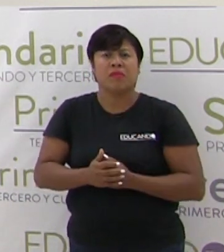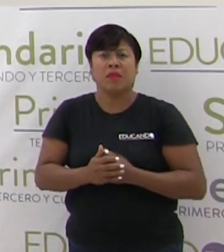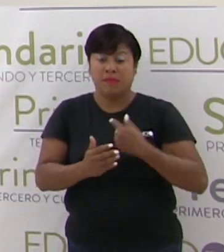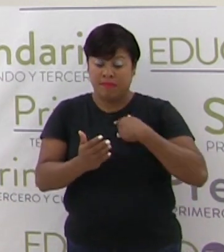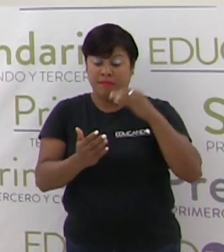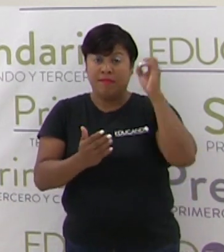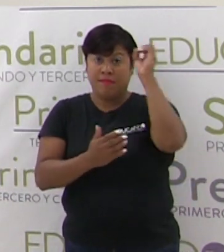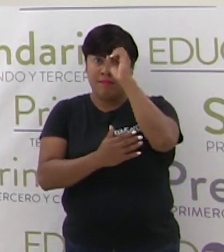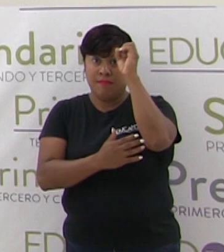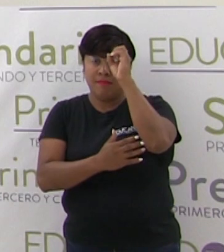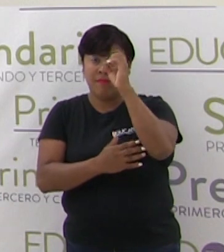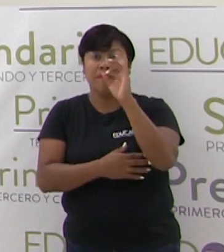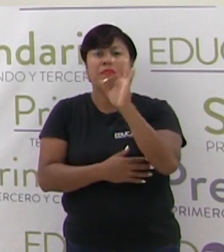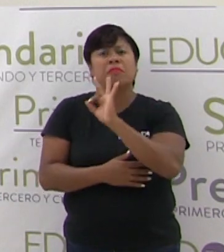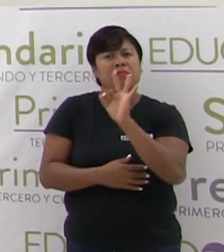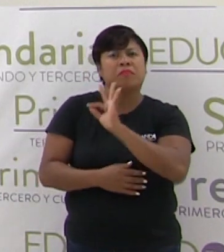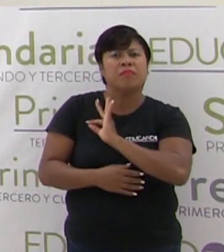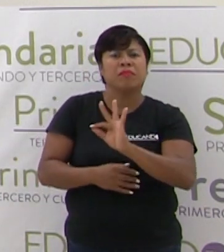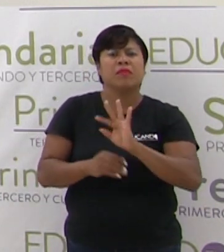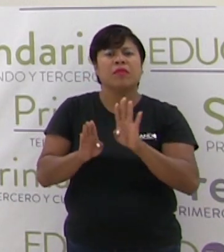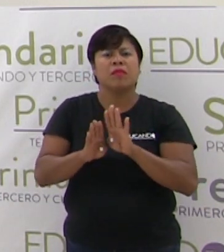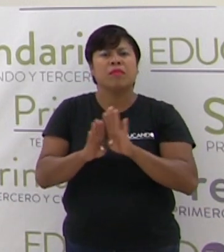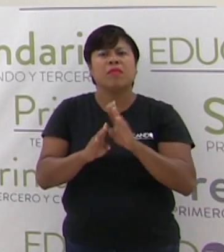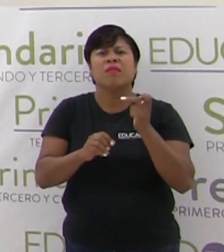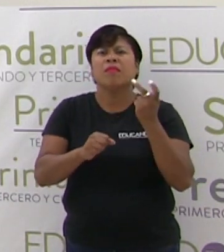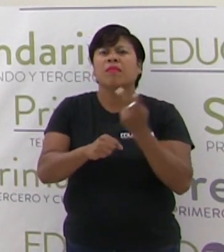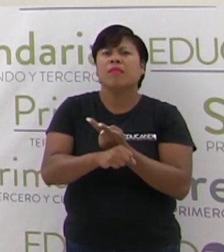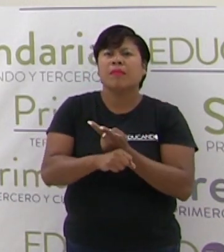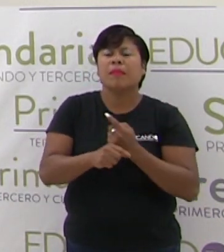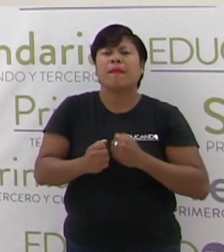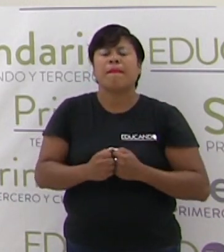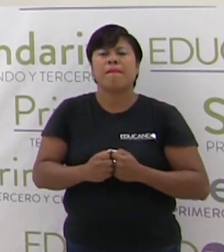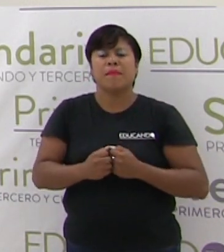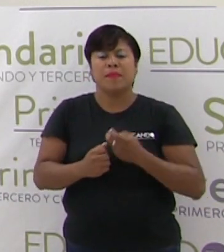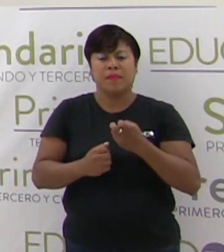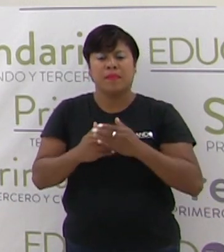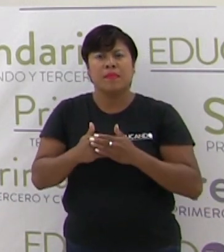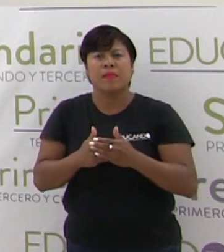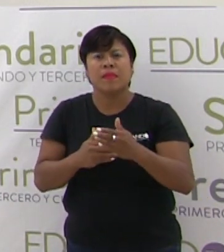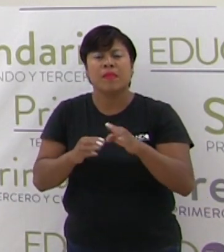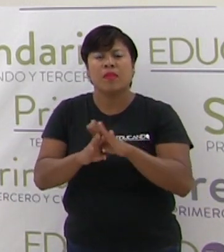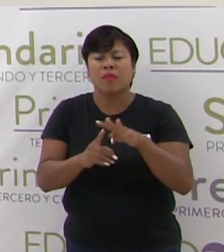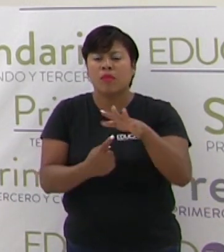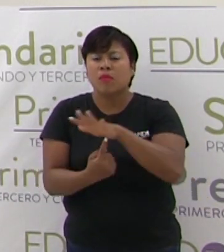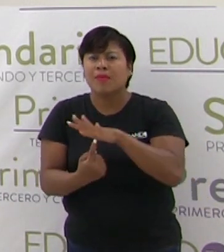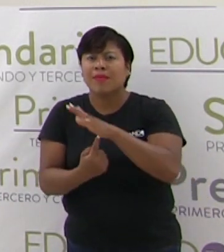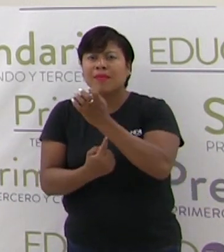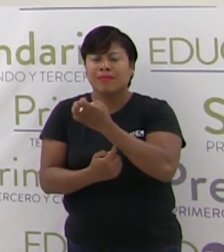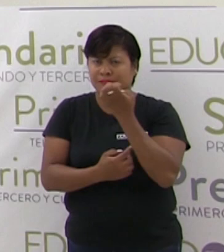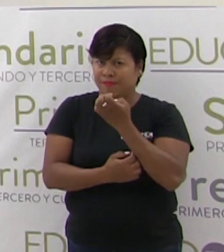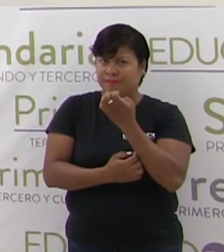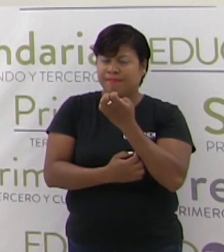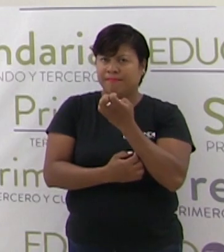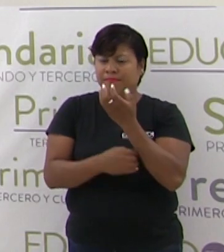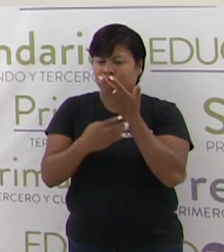les recomendaba que fuera un acontecimiento relacionado con la comunidad